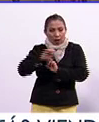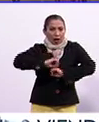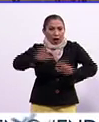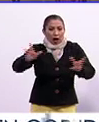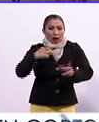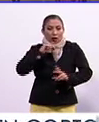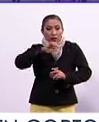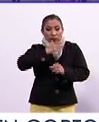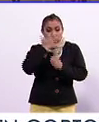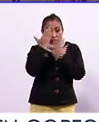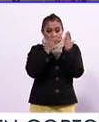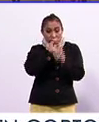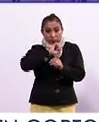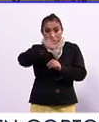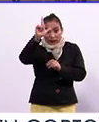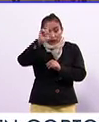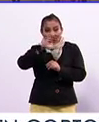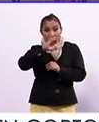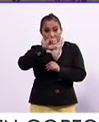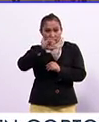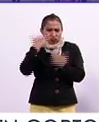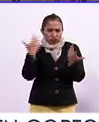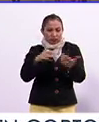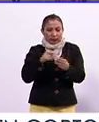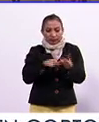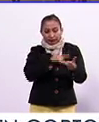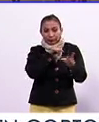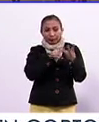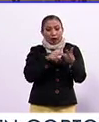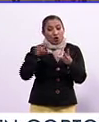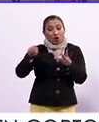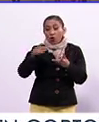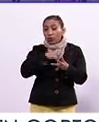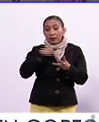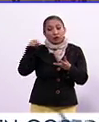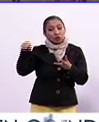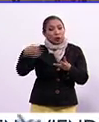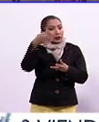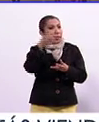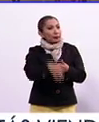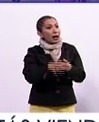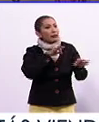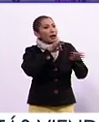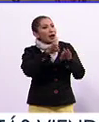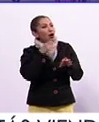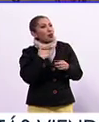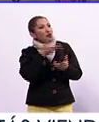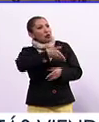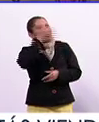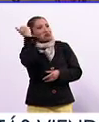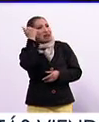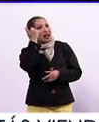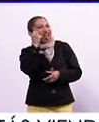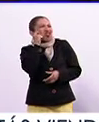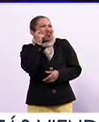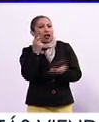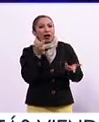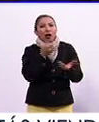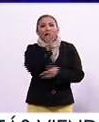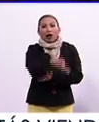naturalmente la profesión va. Tercero, no aceptar trabajos para los que no esté uno